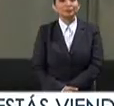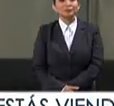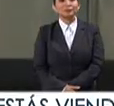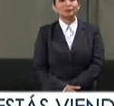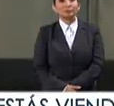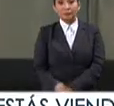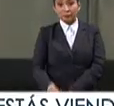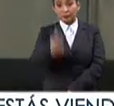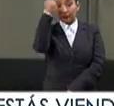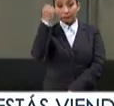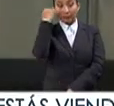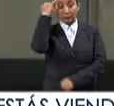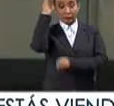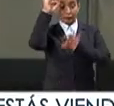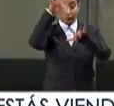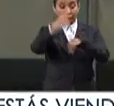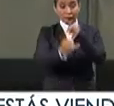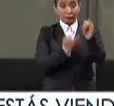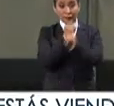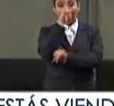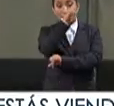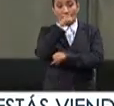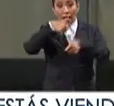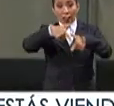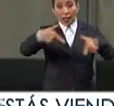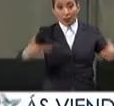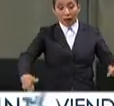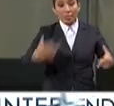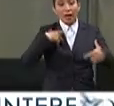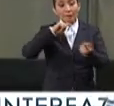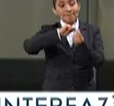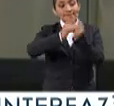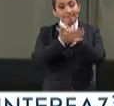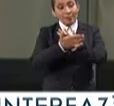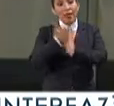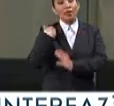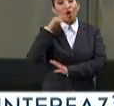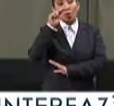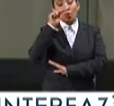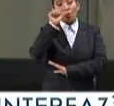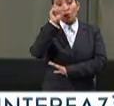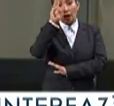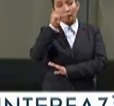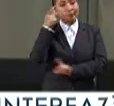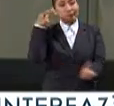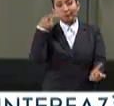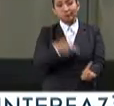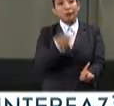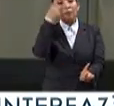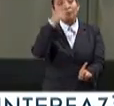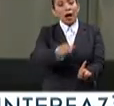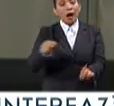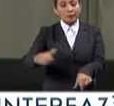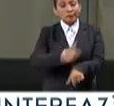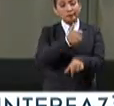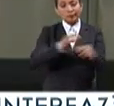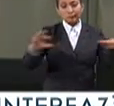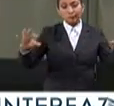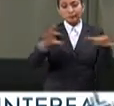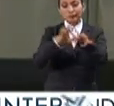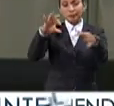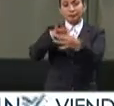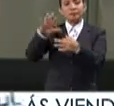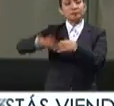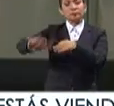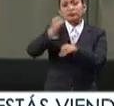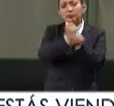el primer congreso internacional de lenguas lingüísticas y traducción de la unam tuvo el objetivo de establecer vínculos en